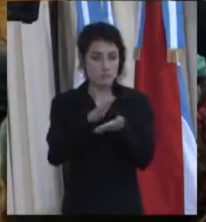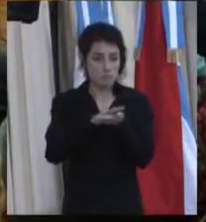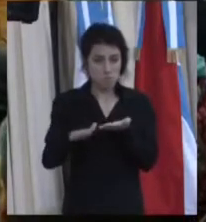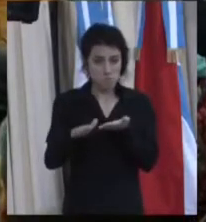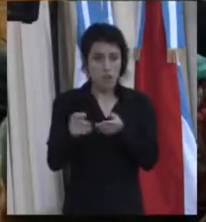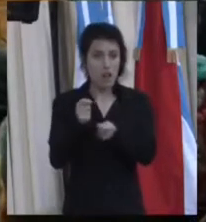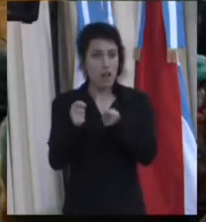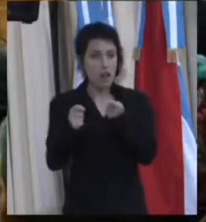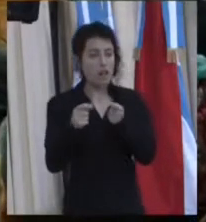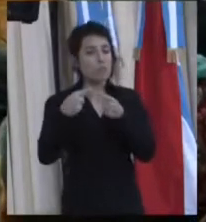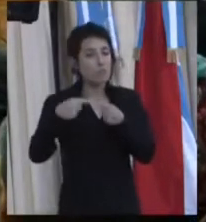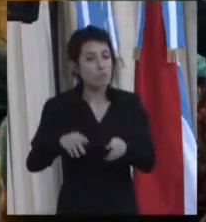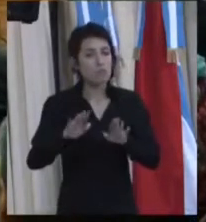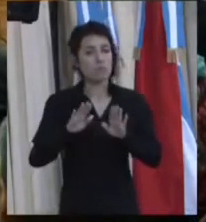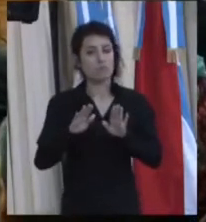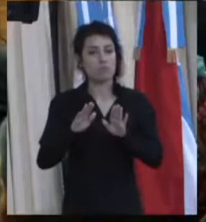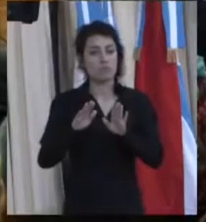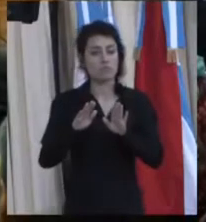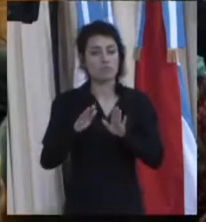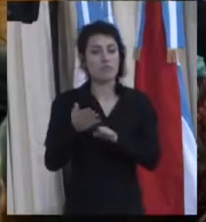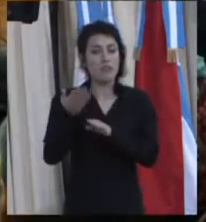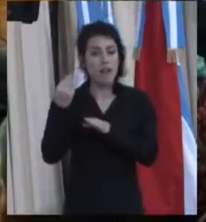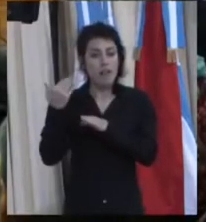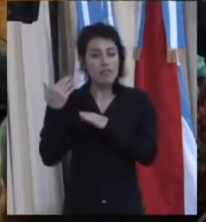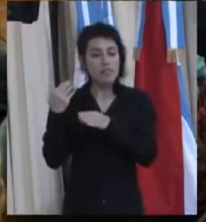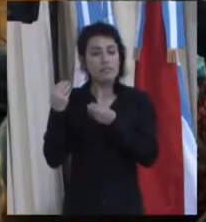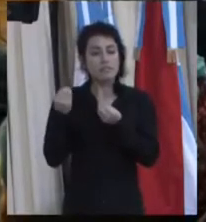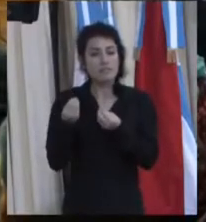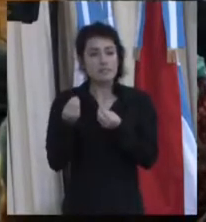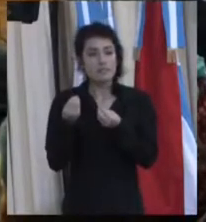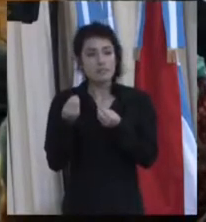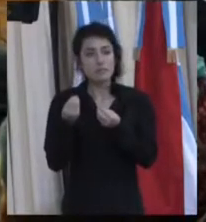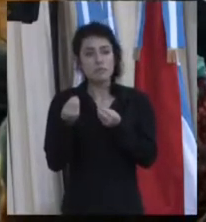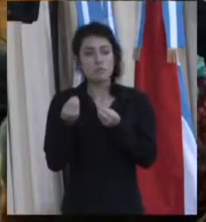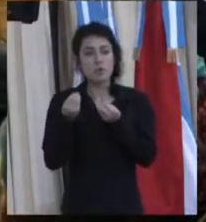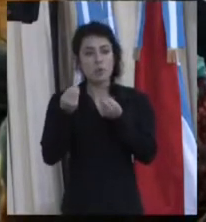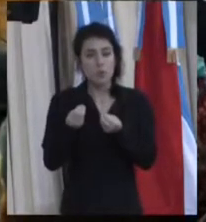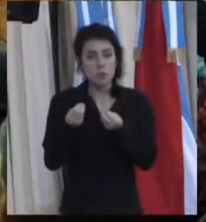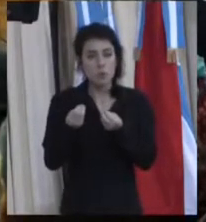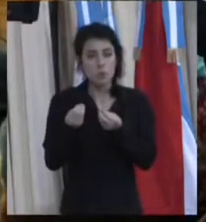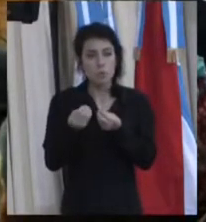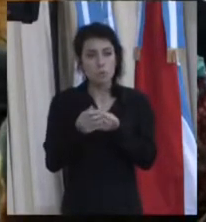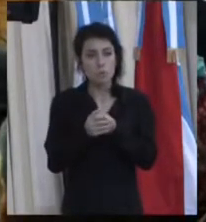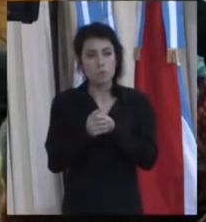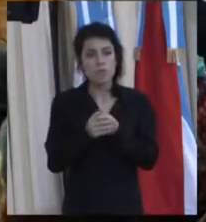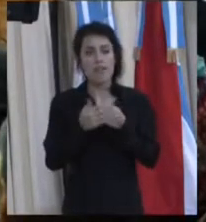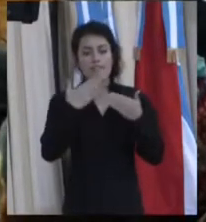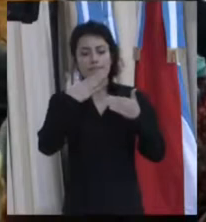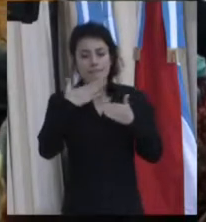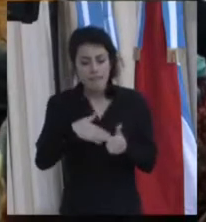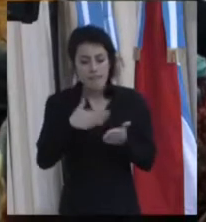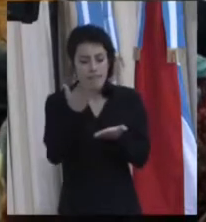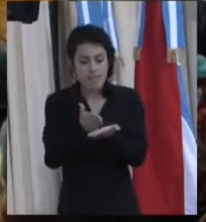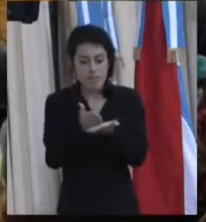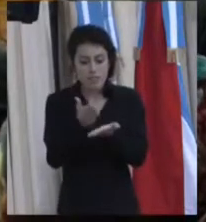nuevas regulaciones. Parte de lo que se estaba jugando allí era cómo se entendía el derecho, es decir, cómo